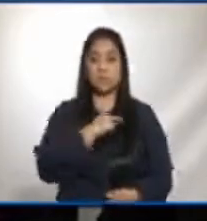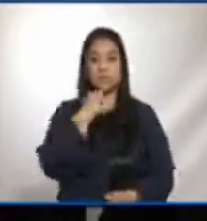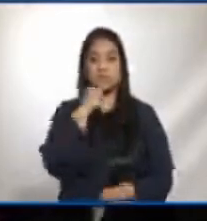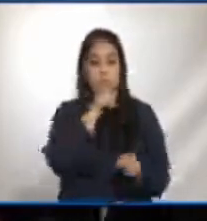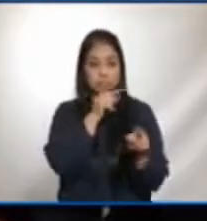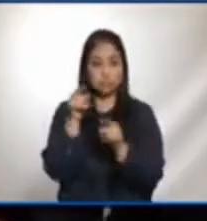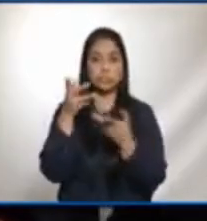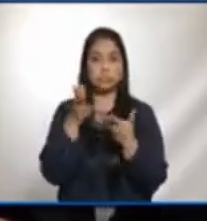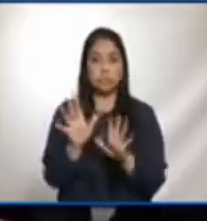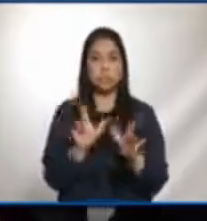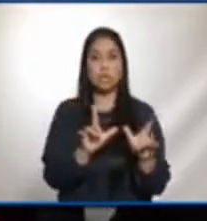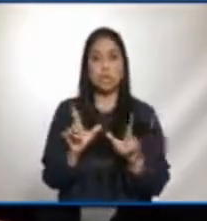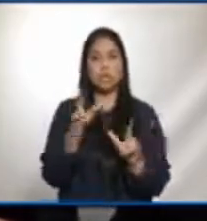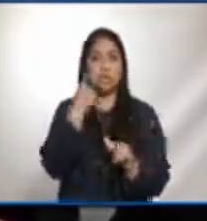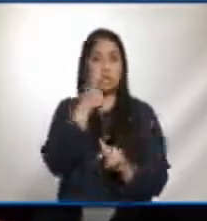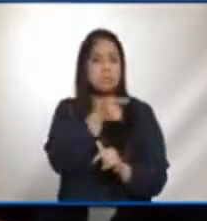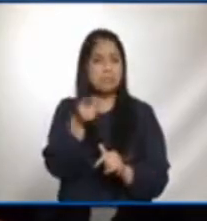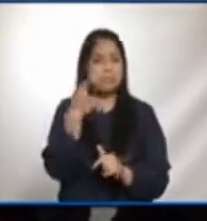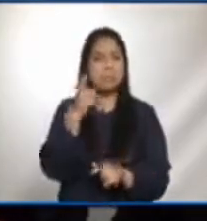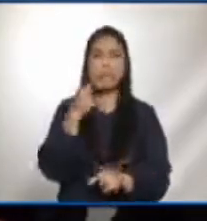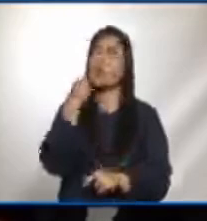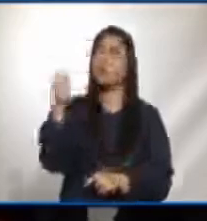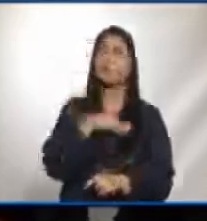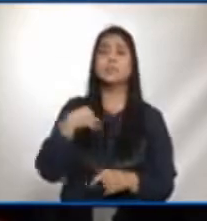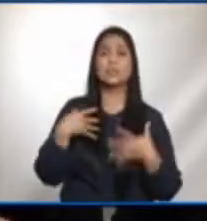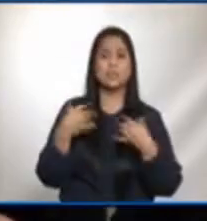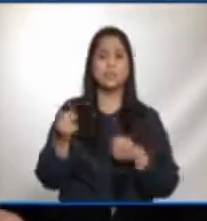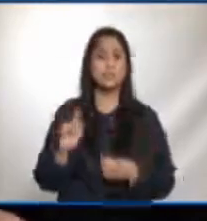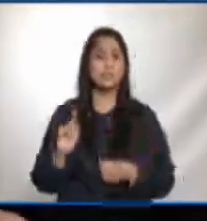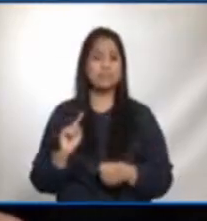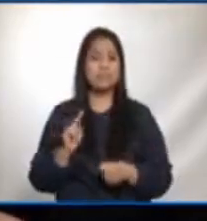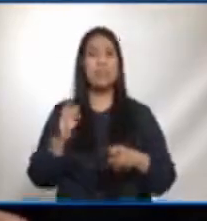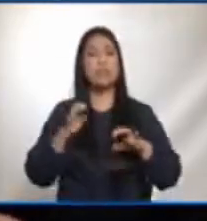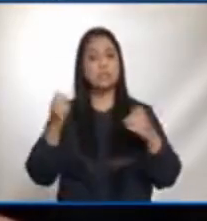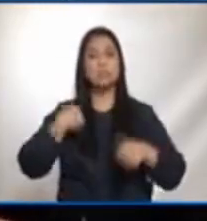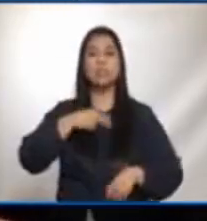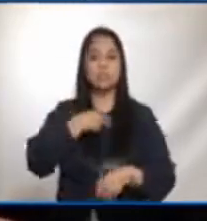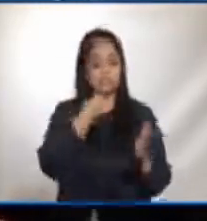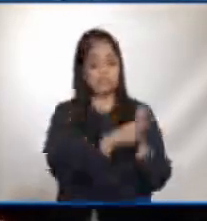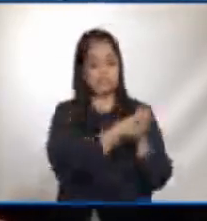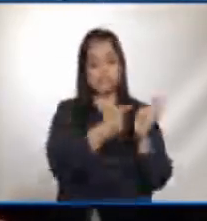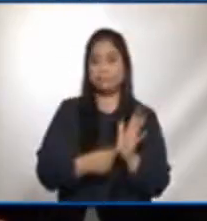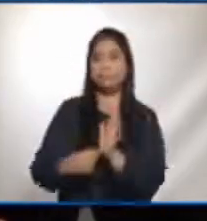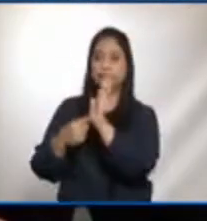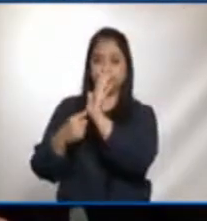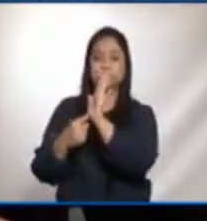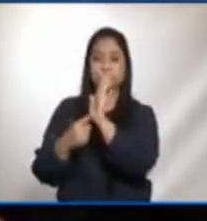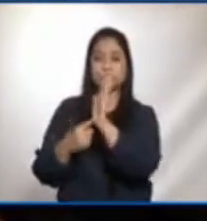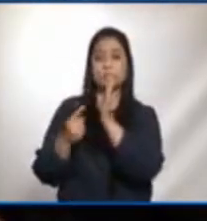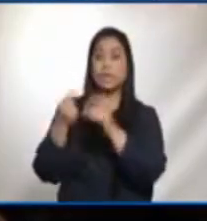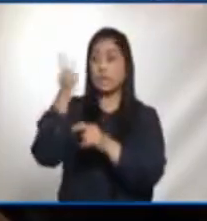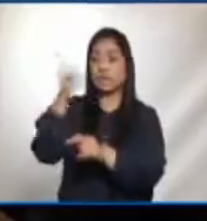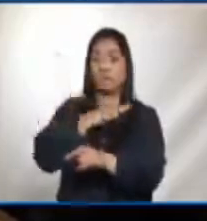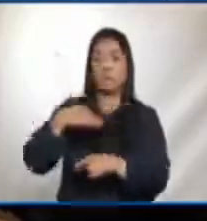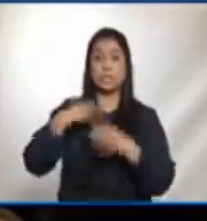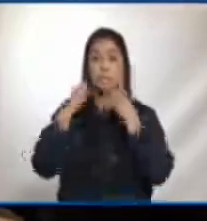otras luces que no es exactamente lo que dice el Ministerio de Salud. Nosotros presentaremos las pruebas que tenemos en la Comisión ante el Ministerio